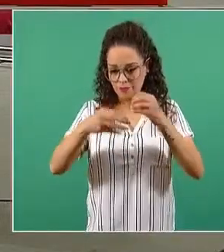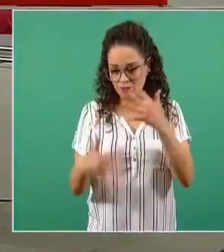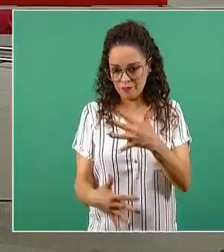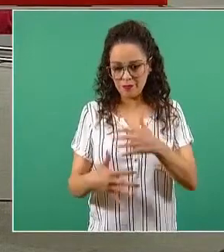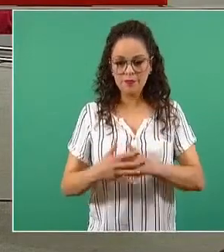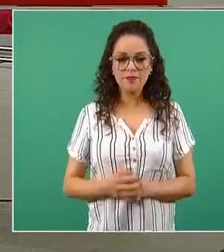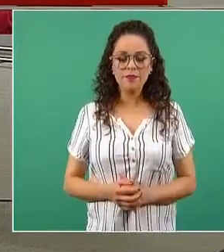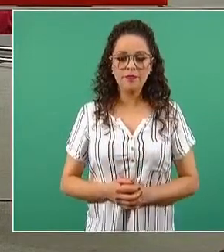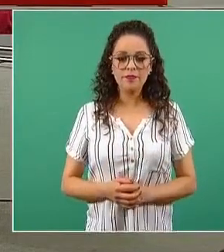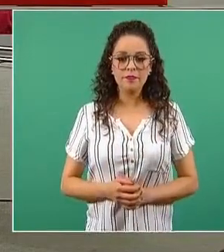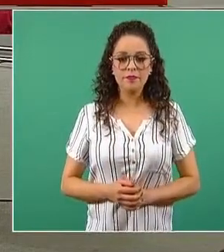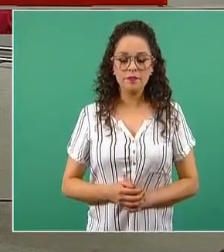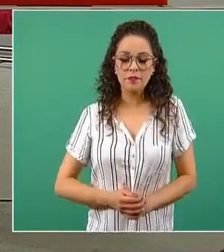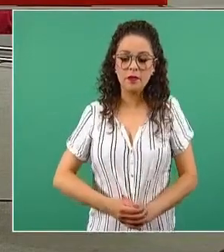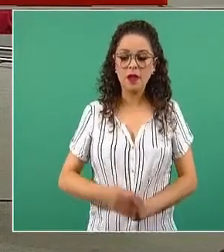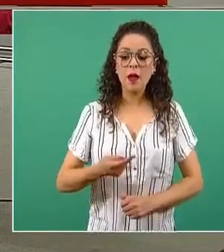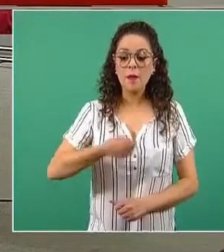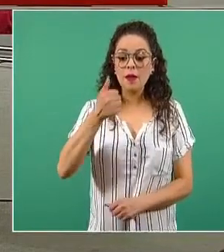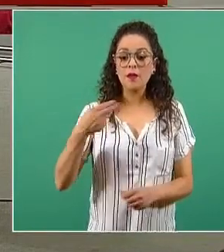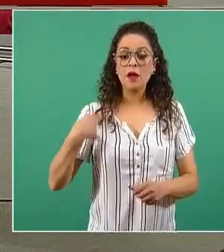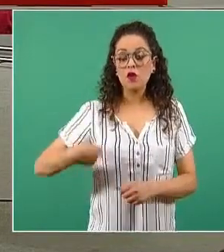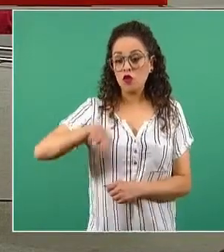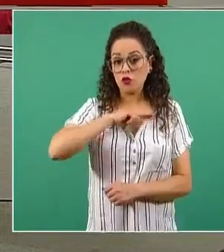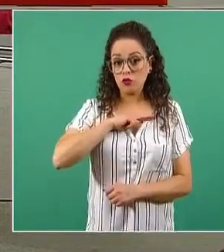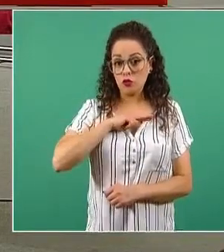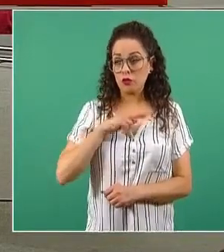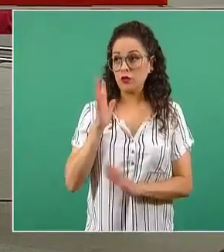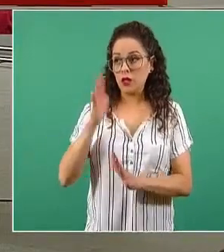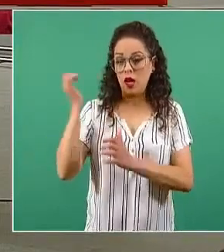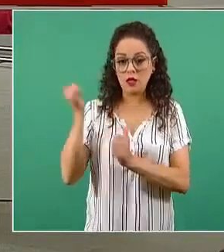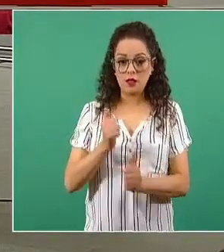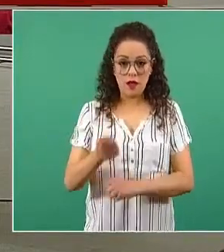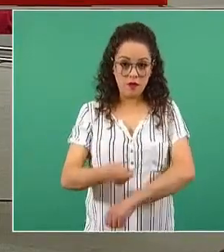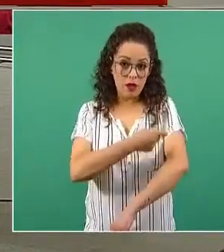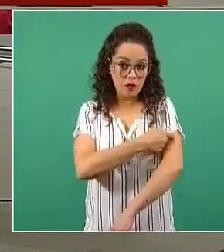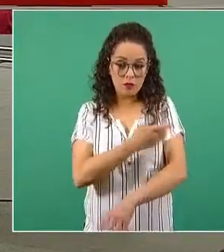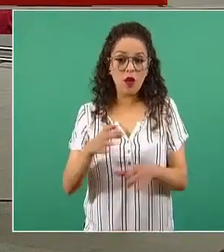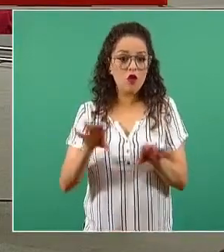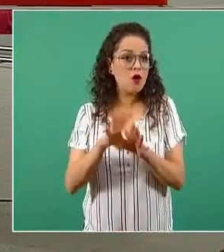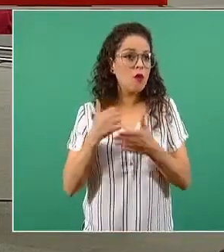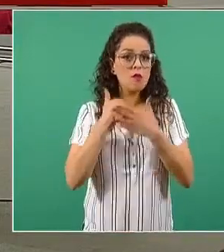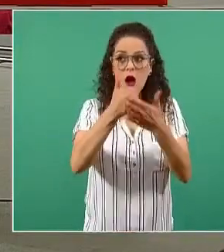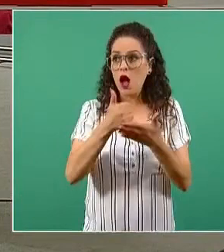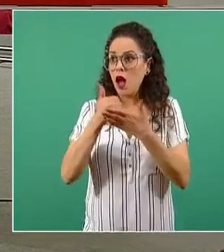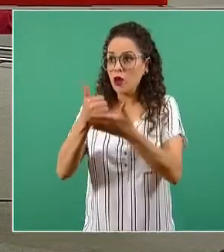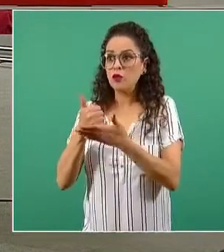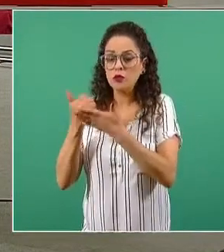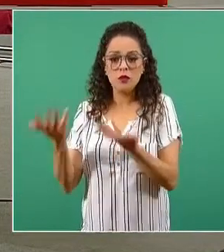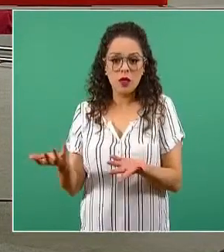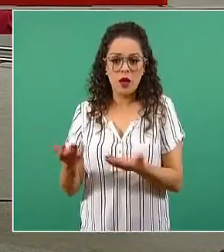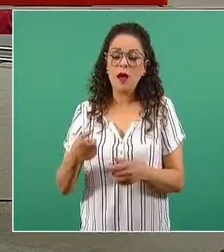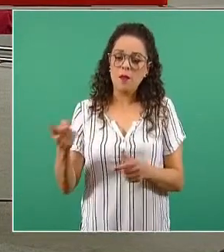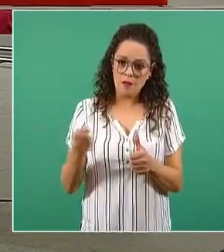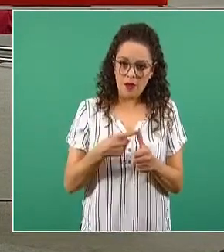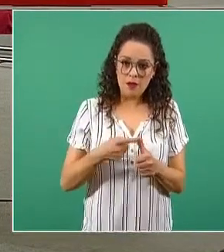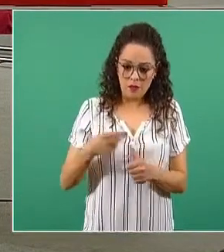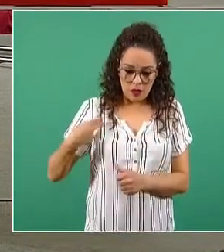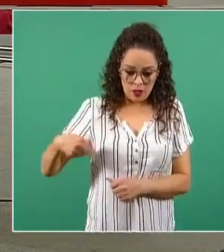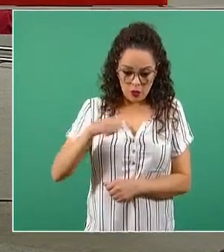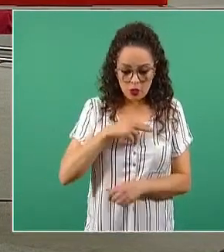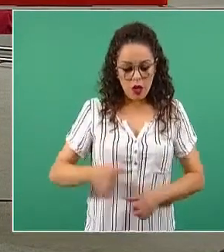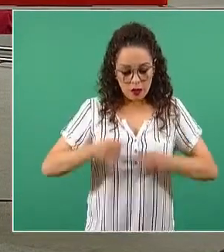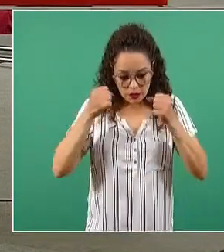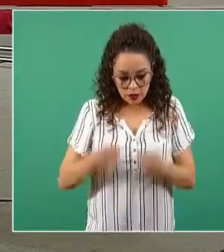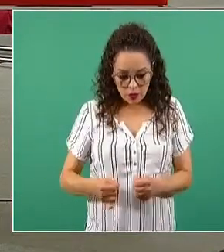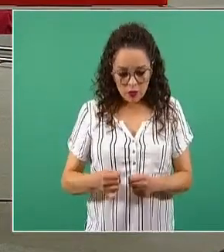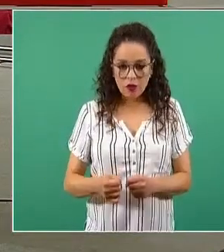Primero, pudimos tener las vacunas nosotros, eso es importante. Uno no puede ayudar si no se ha ayudado y está en condiciones